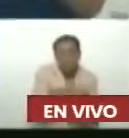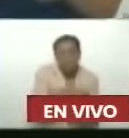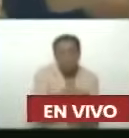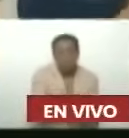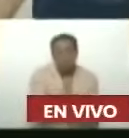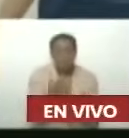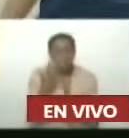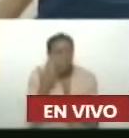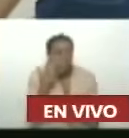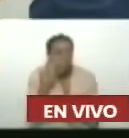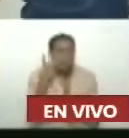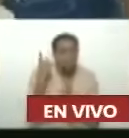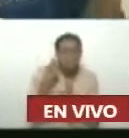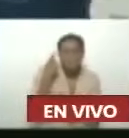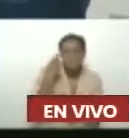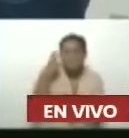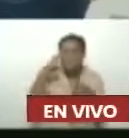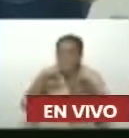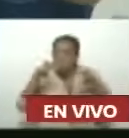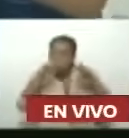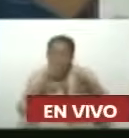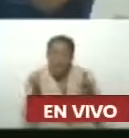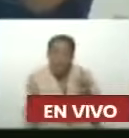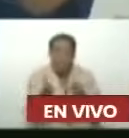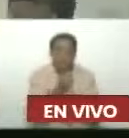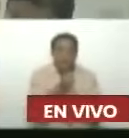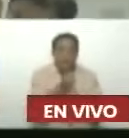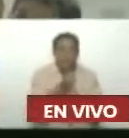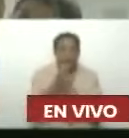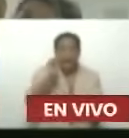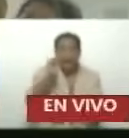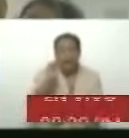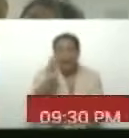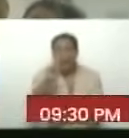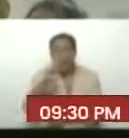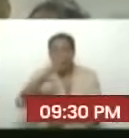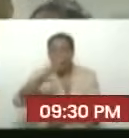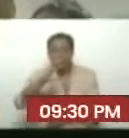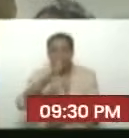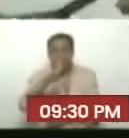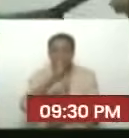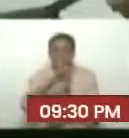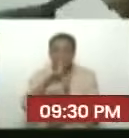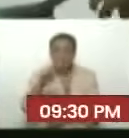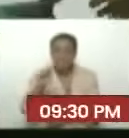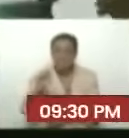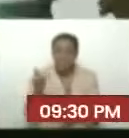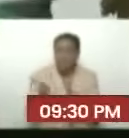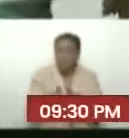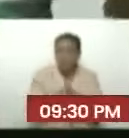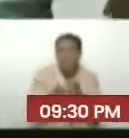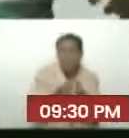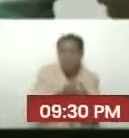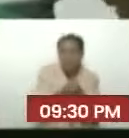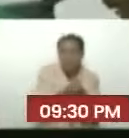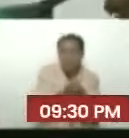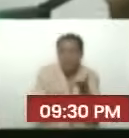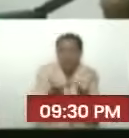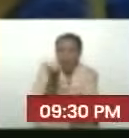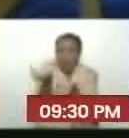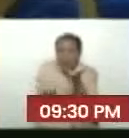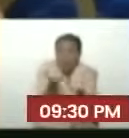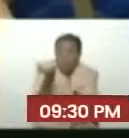Y bueno, me puse a investigar y descubrí la arcilla polimérica, que es un material que es como la plastilina, pero al horneado